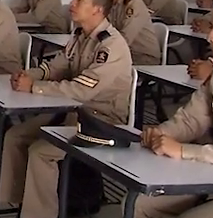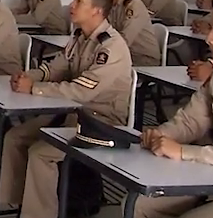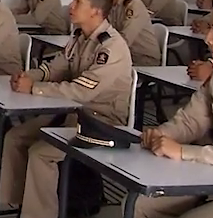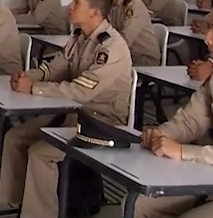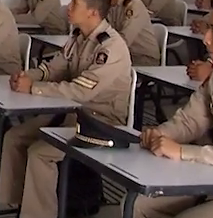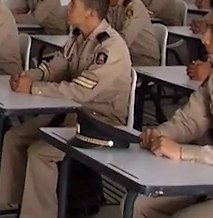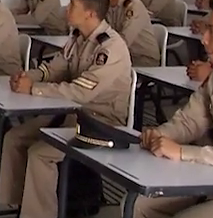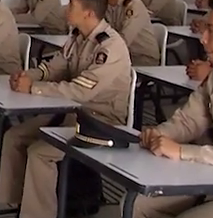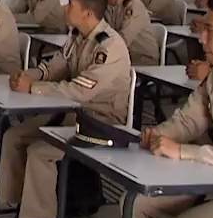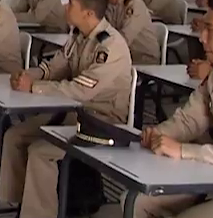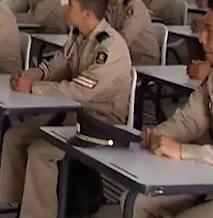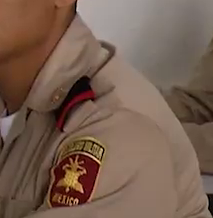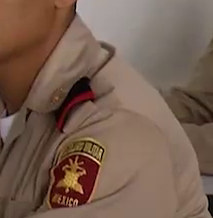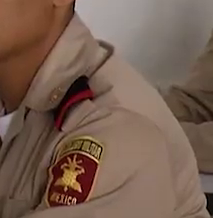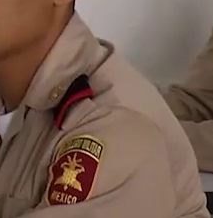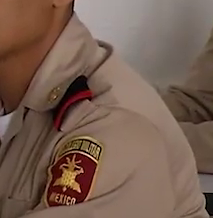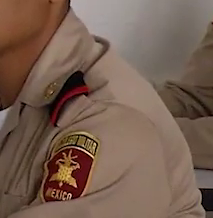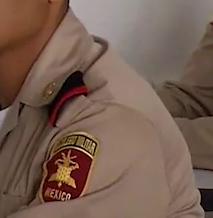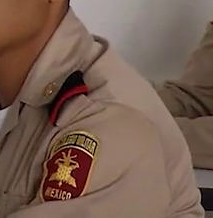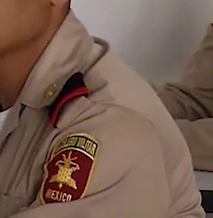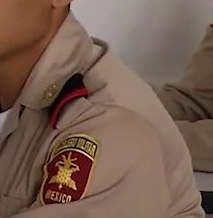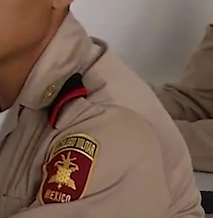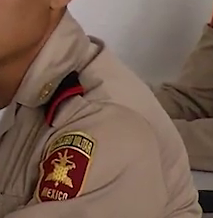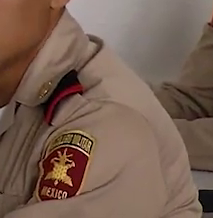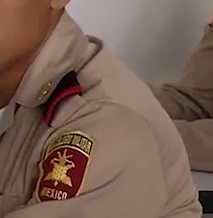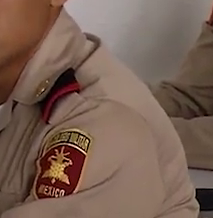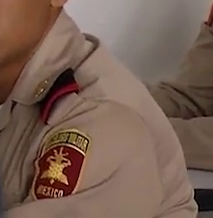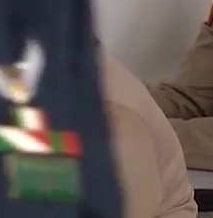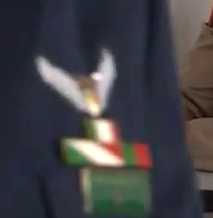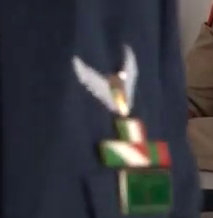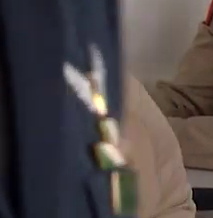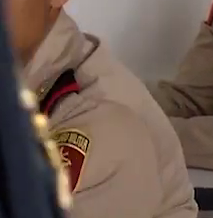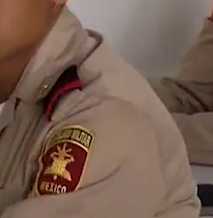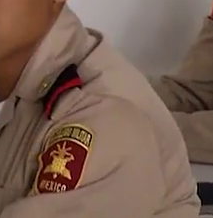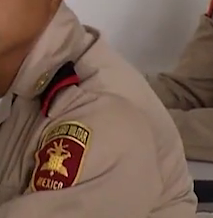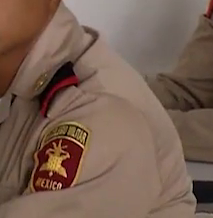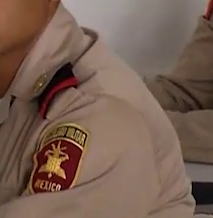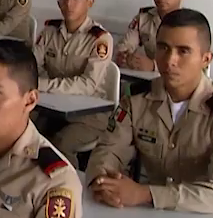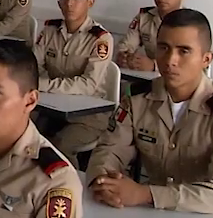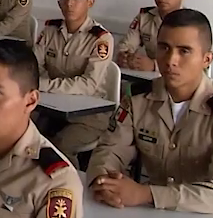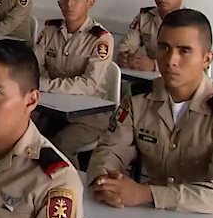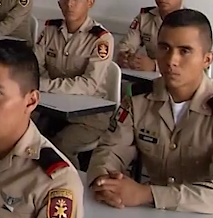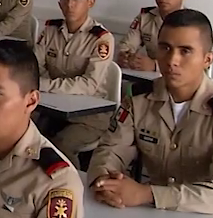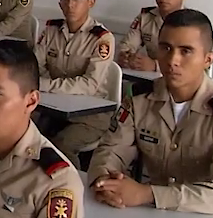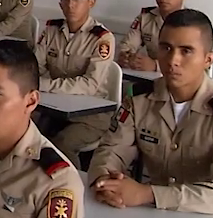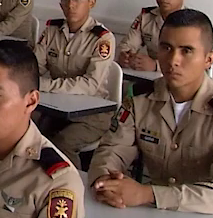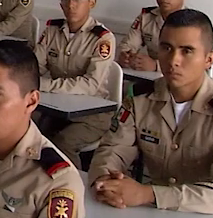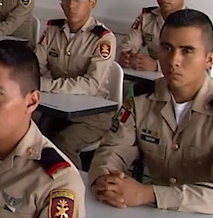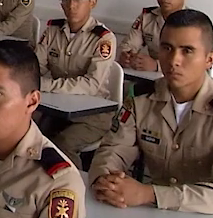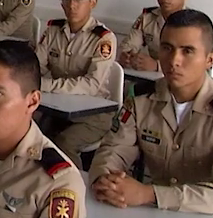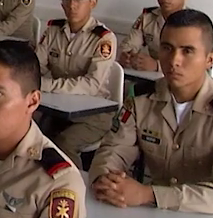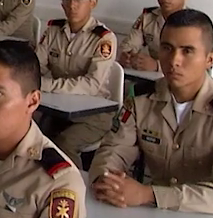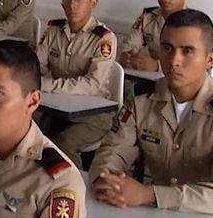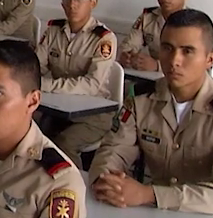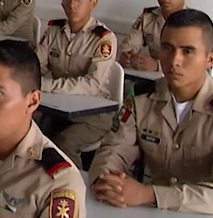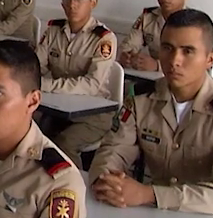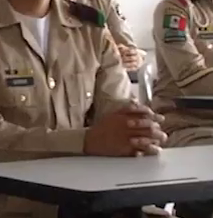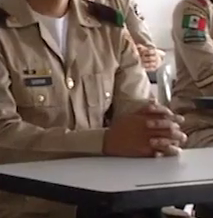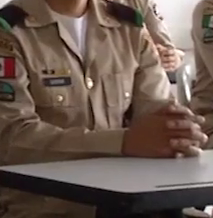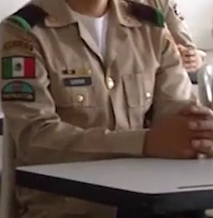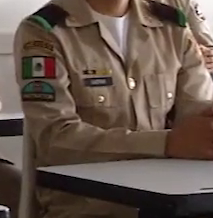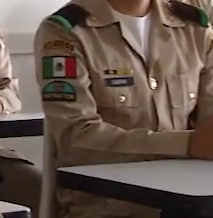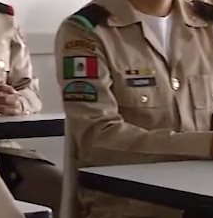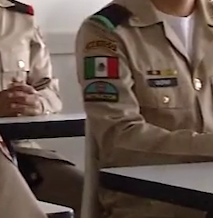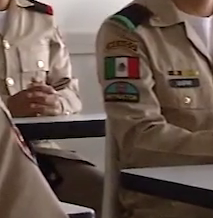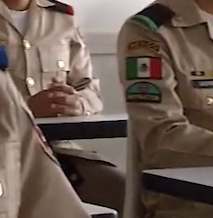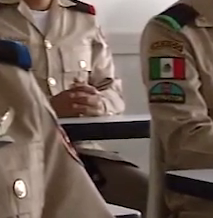Hoy vamos a ver la clase del arte militar. Vamos a ver la forma en la que se divide el arte militar. 4 ramas